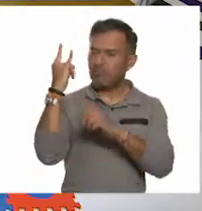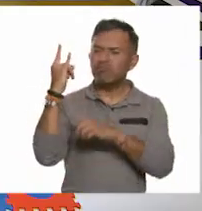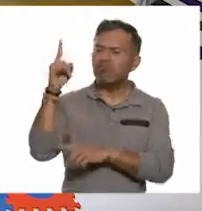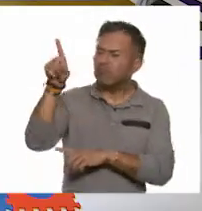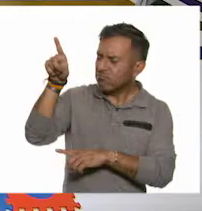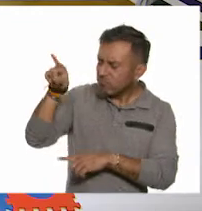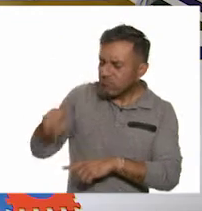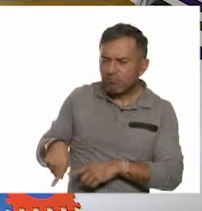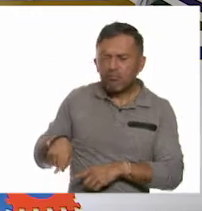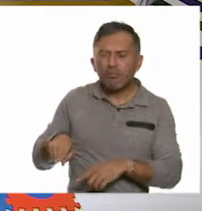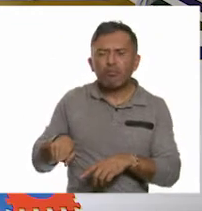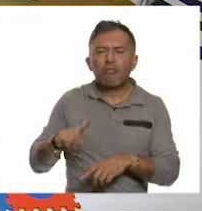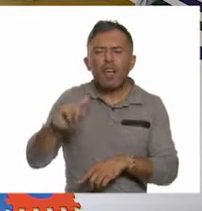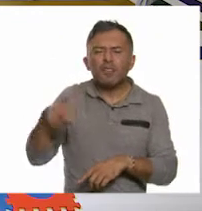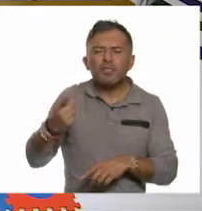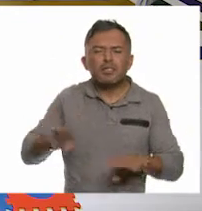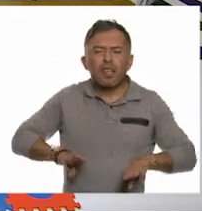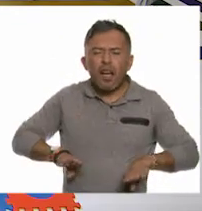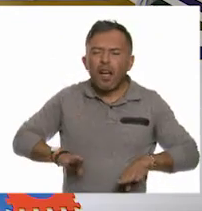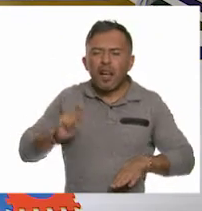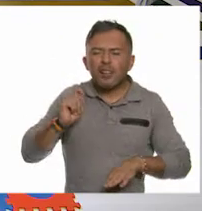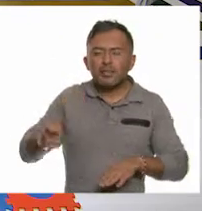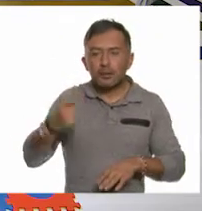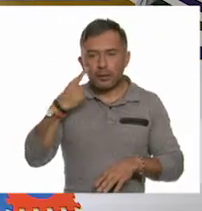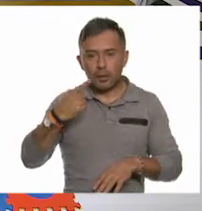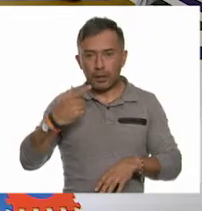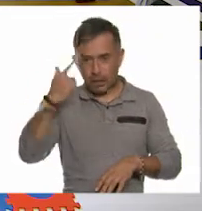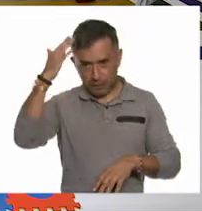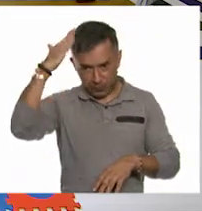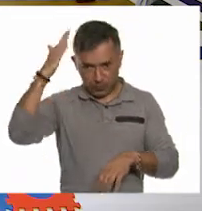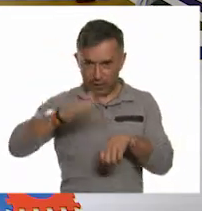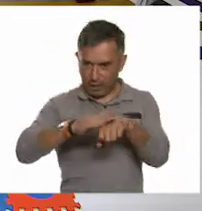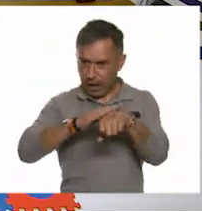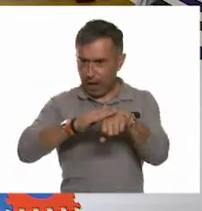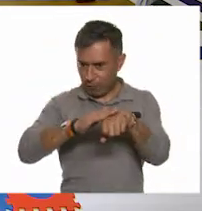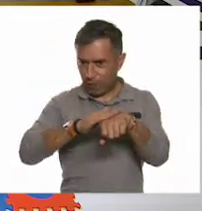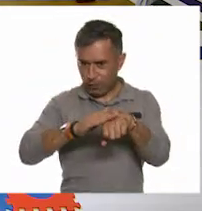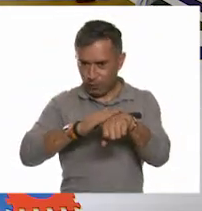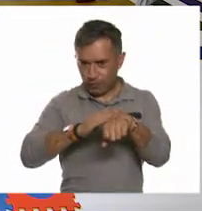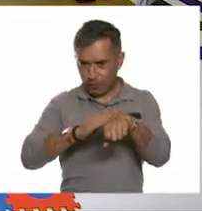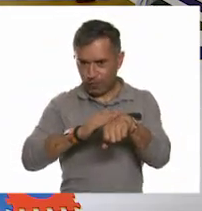Mariana? Pues es calvo.